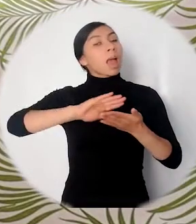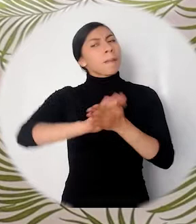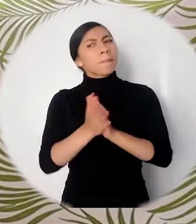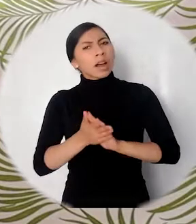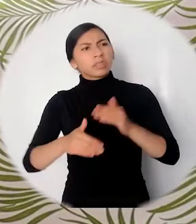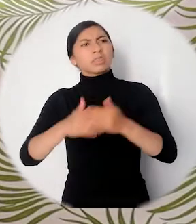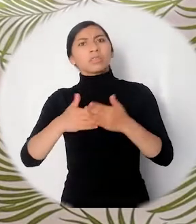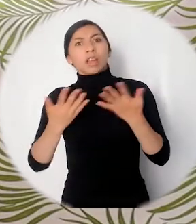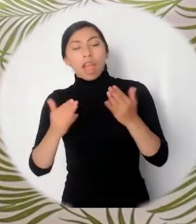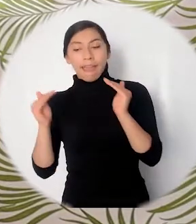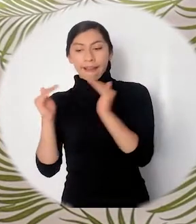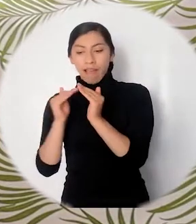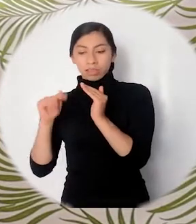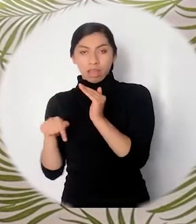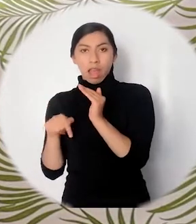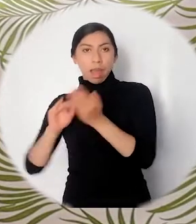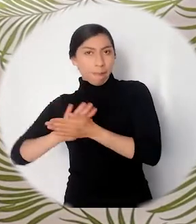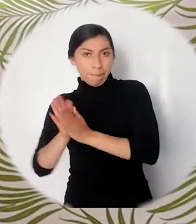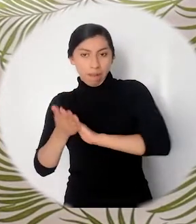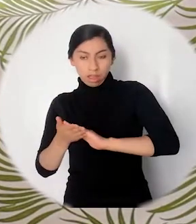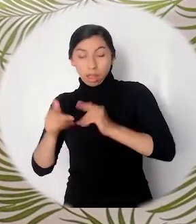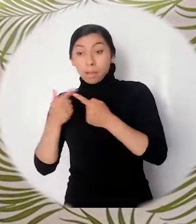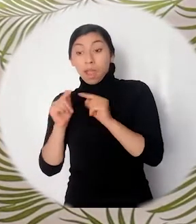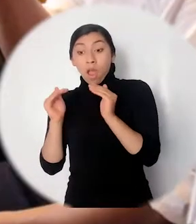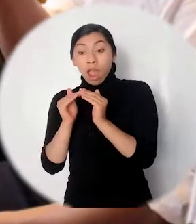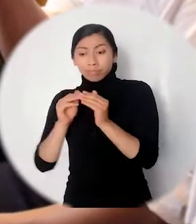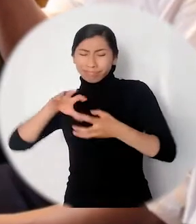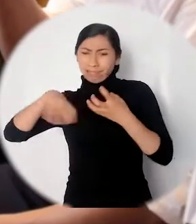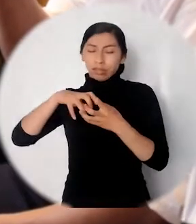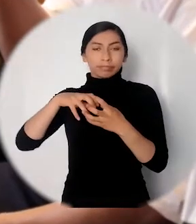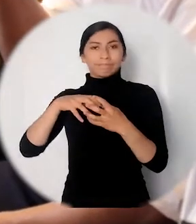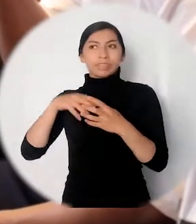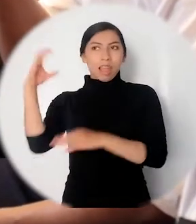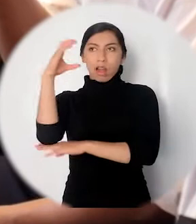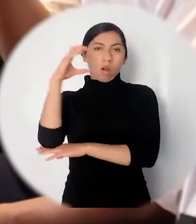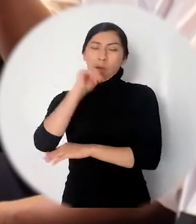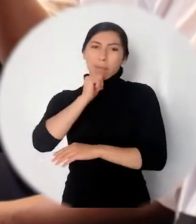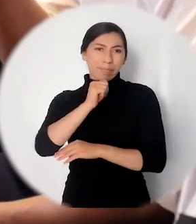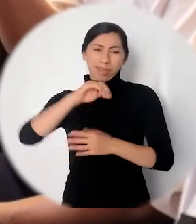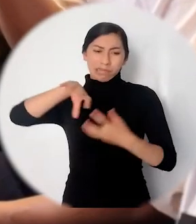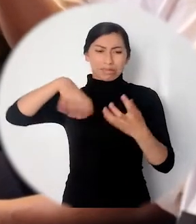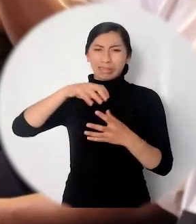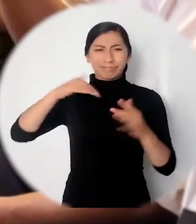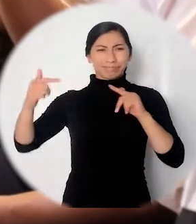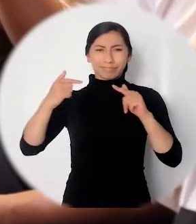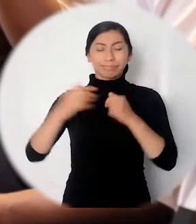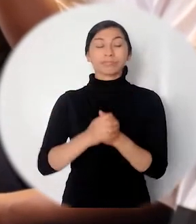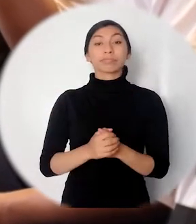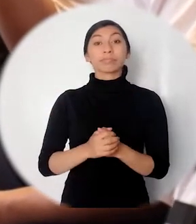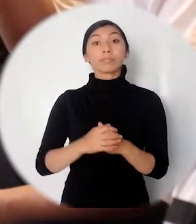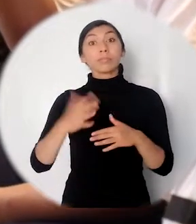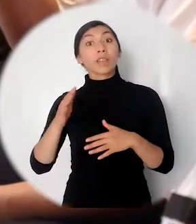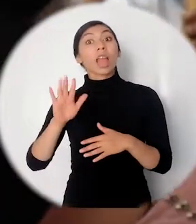los mismos, desde la casa, desde los territorios de cada uno, porque si no tenemos paz no tenemos ningún territorio. Se estima que el 25% de